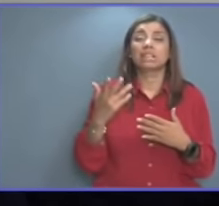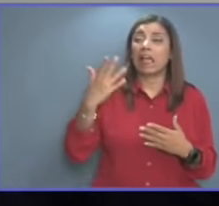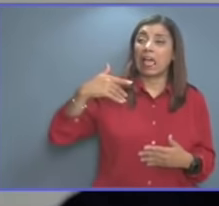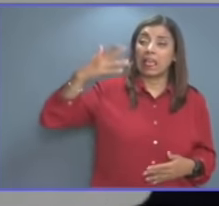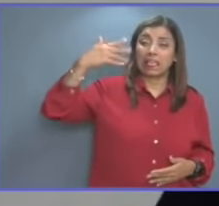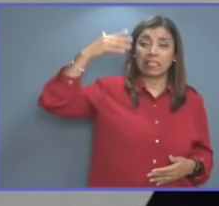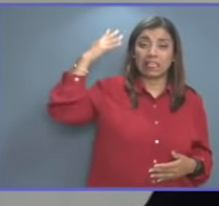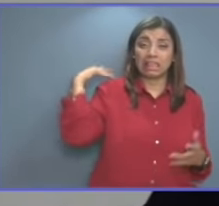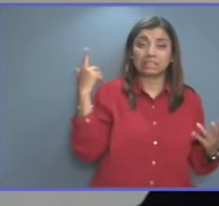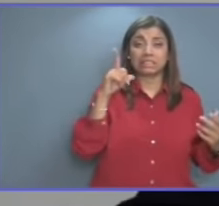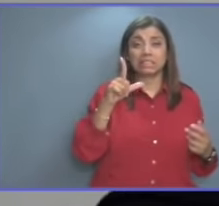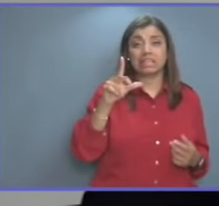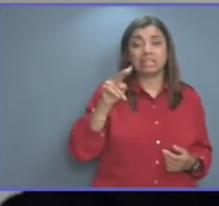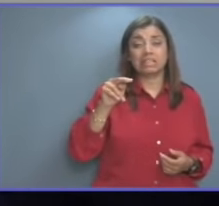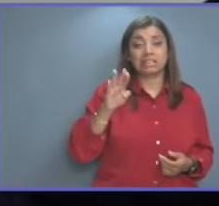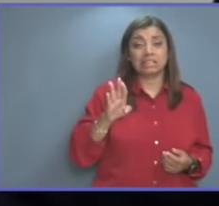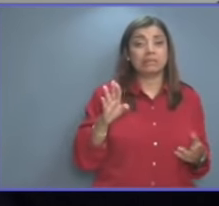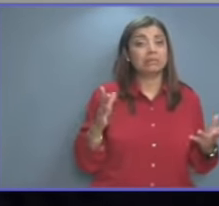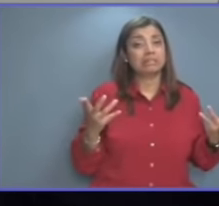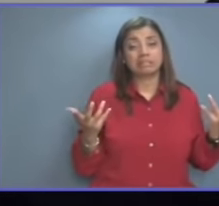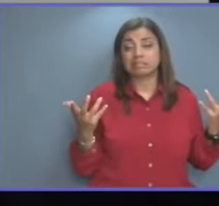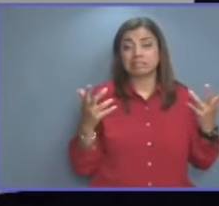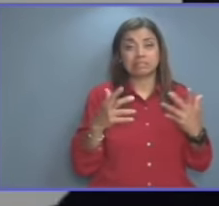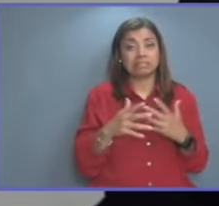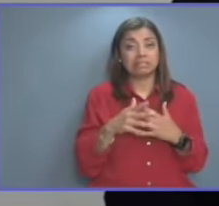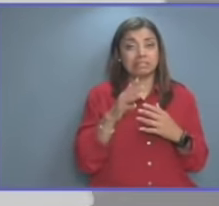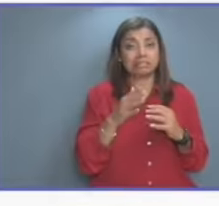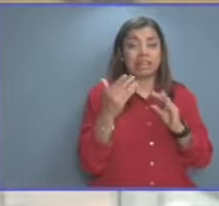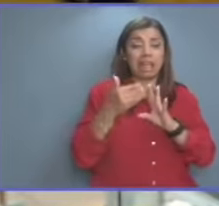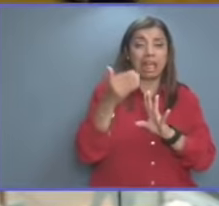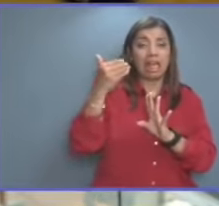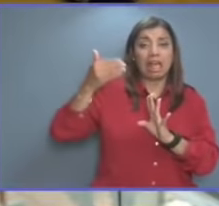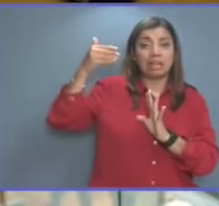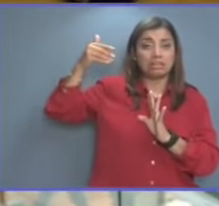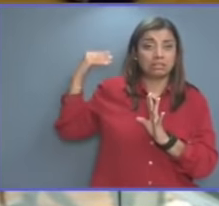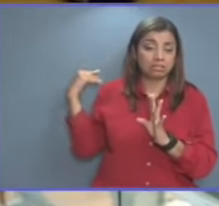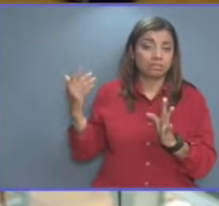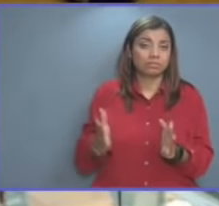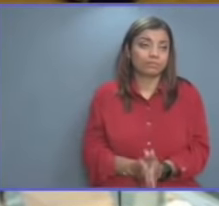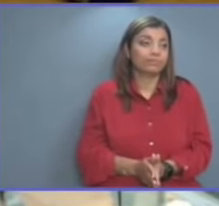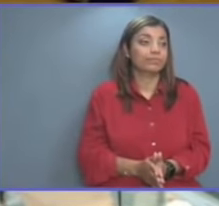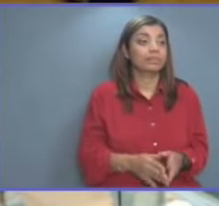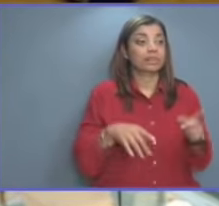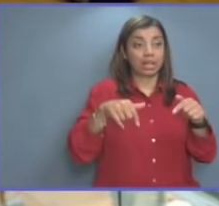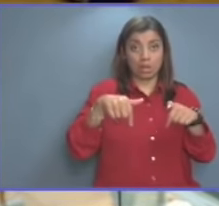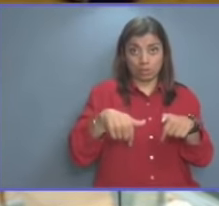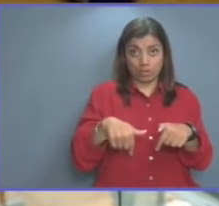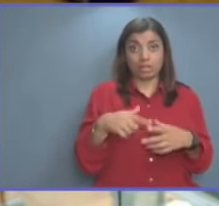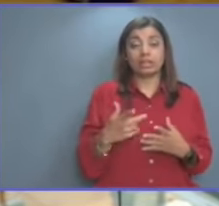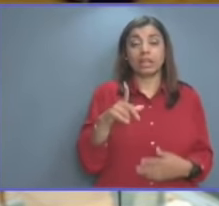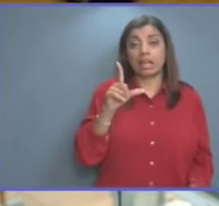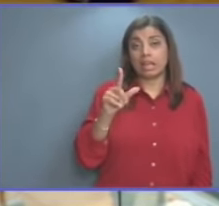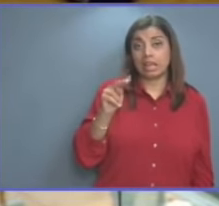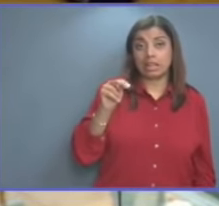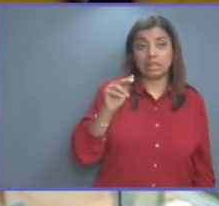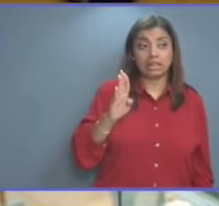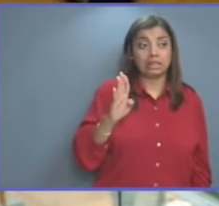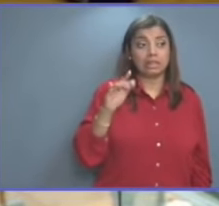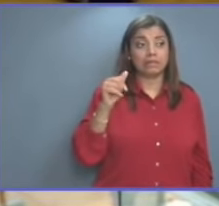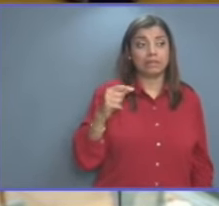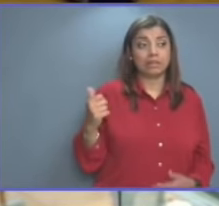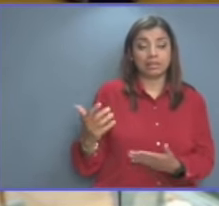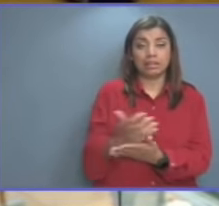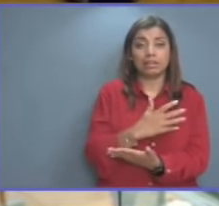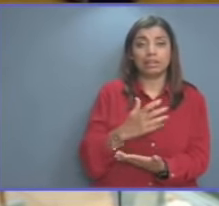de la lotería que había estado abandonada durante las últimas décadas actualmente la lotería nacional de beneficiencia genera